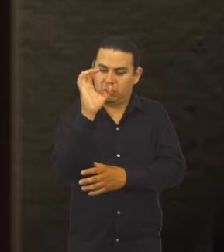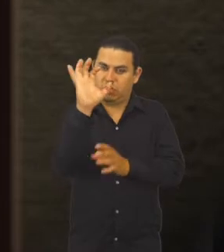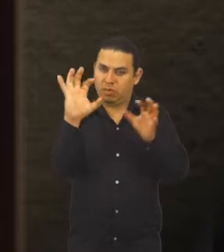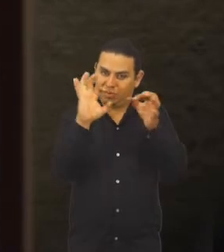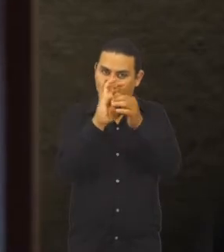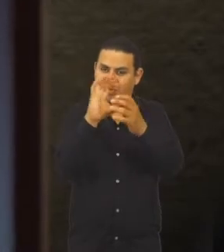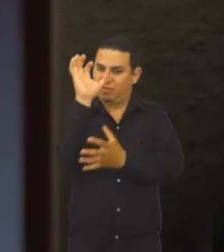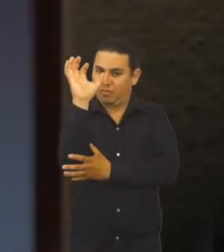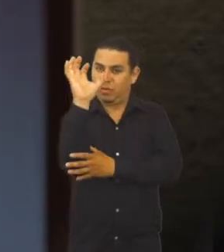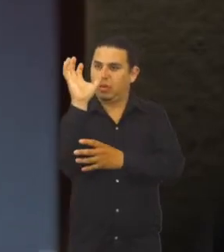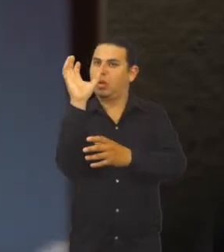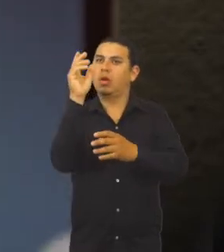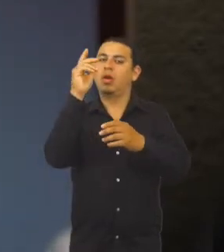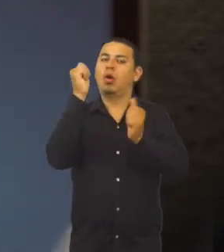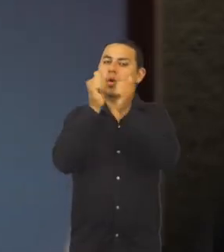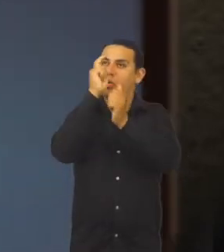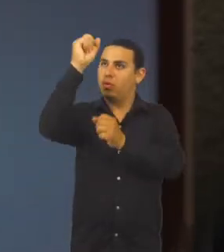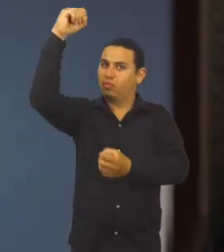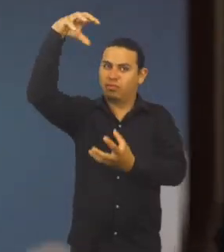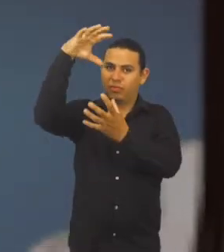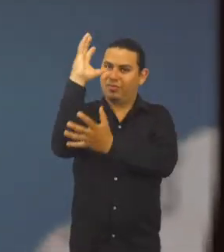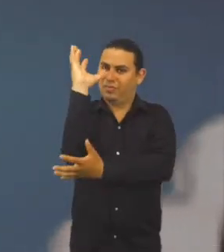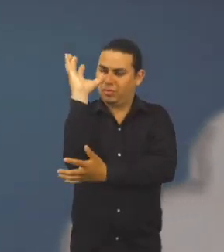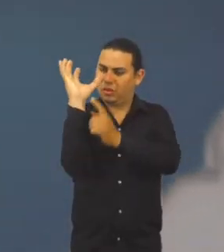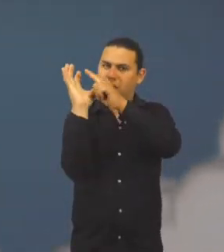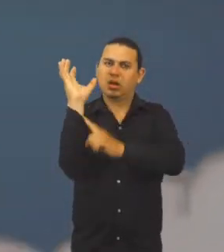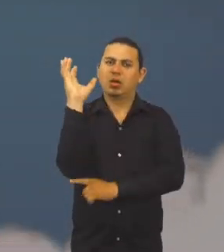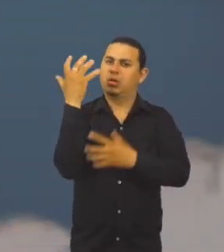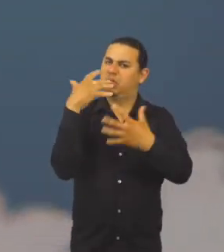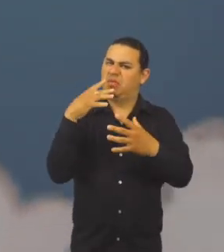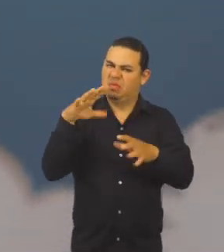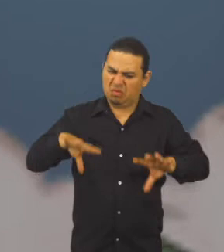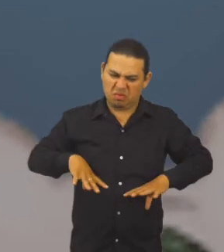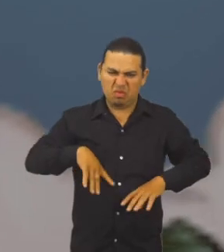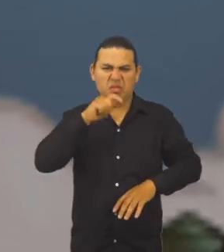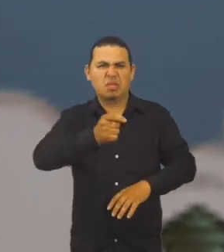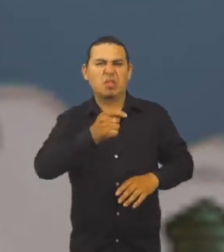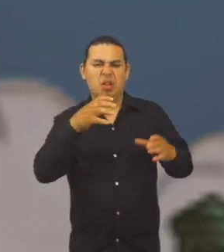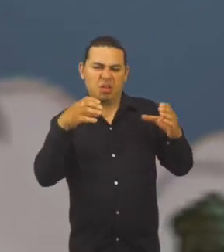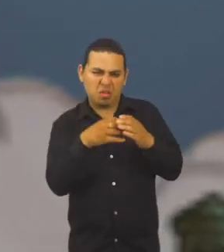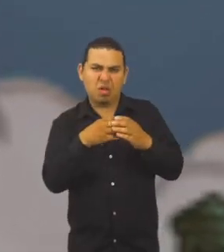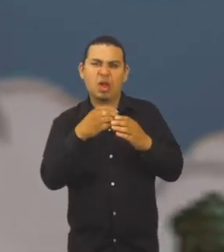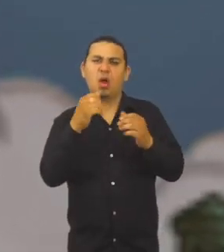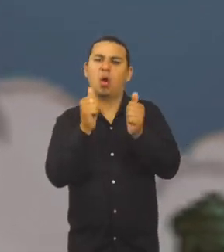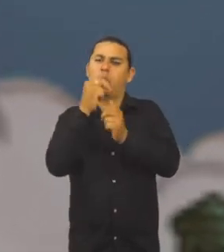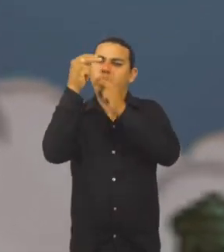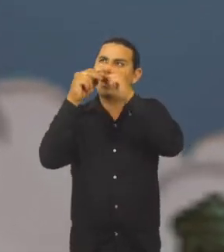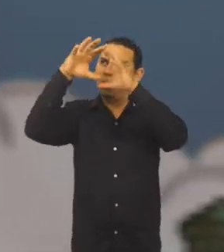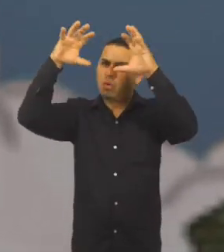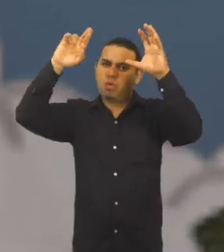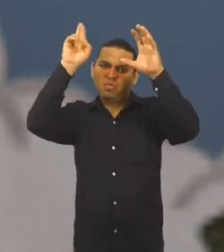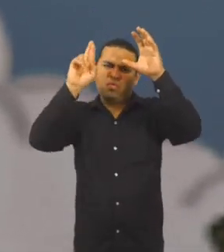dos símbolos, vinculados en el tiempo y el espacio, se proyectan sobre un fondo celeste, alborotado de nubes